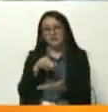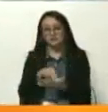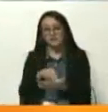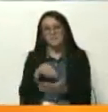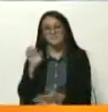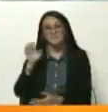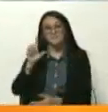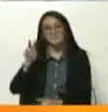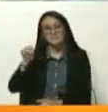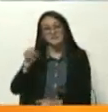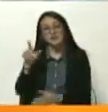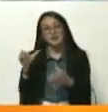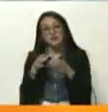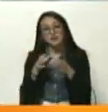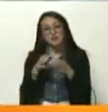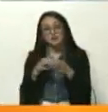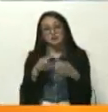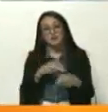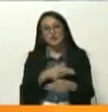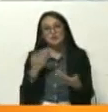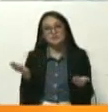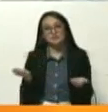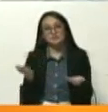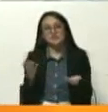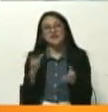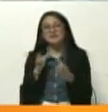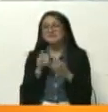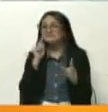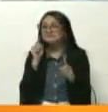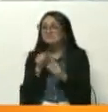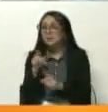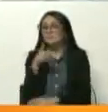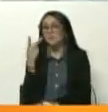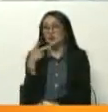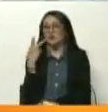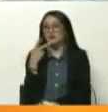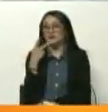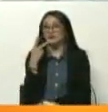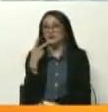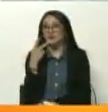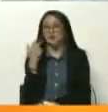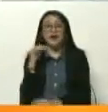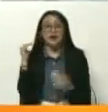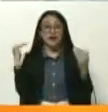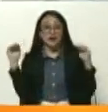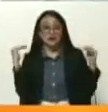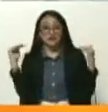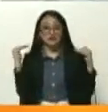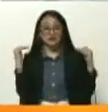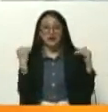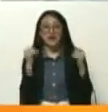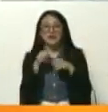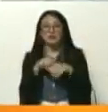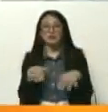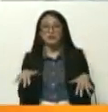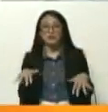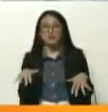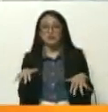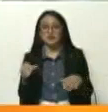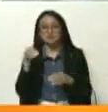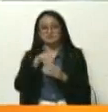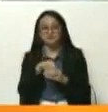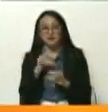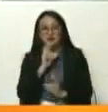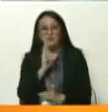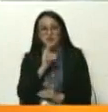ELN es una organización alzada en armas con unas motivaciones políticas, que tiene una ética, que tiene una estructura de mando, que